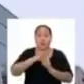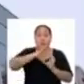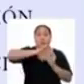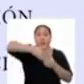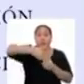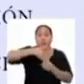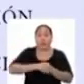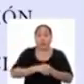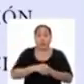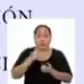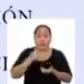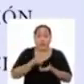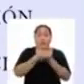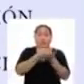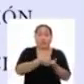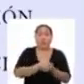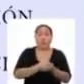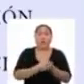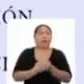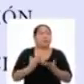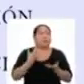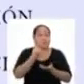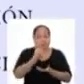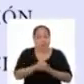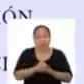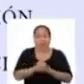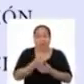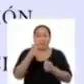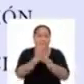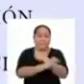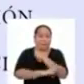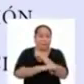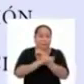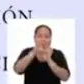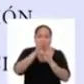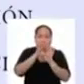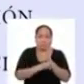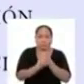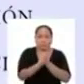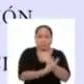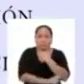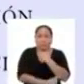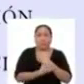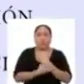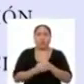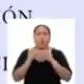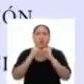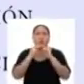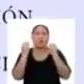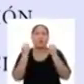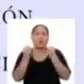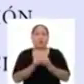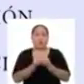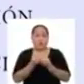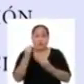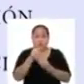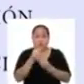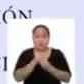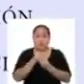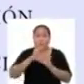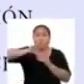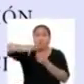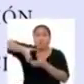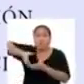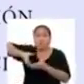desarrollados. Y no nos olvidemos de la Organización Mundial de Comercio, que promueve acuerdos para